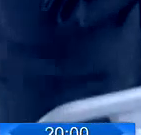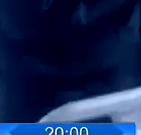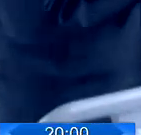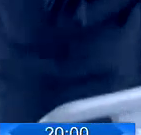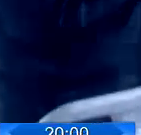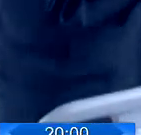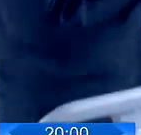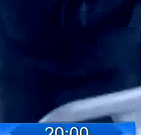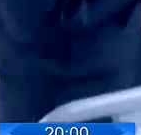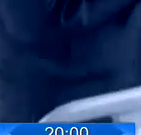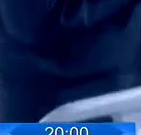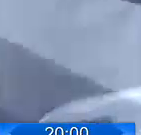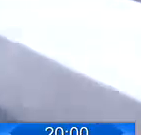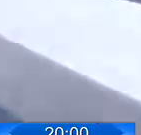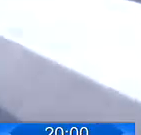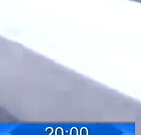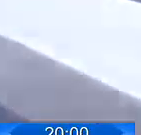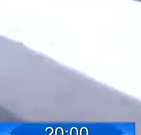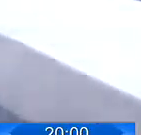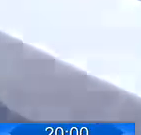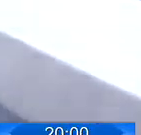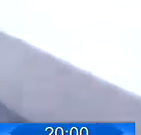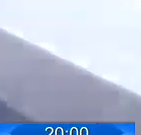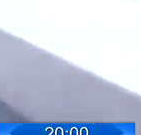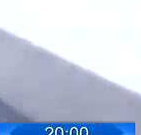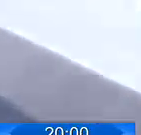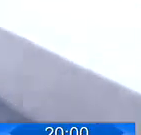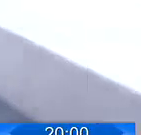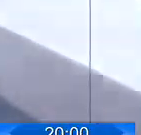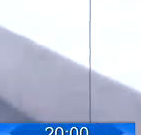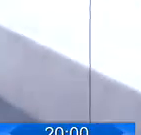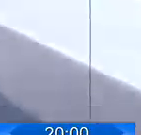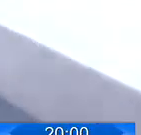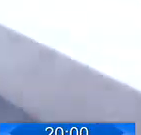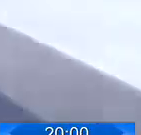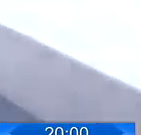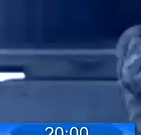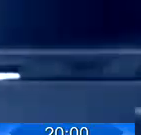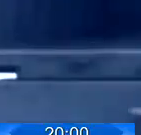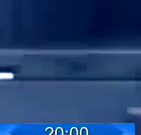que la reseca muerte no me encuentre